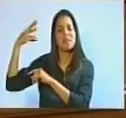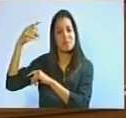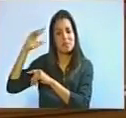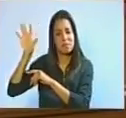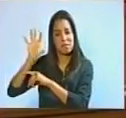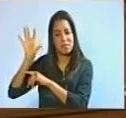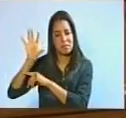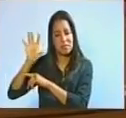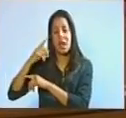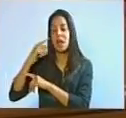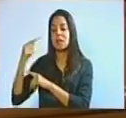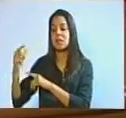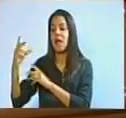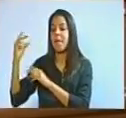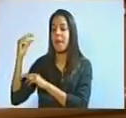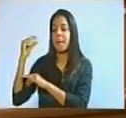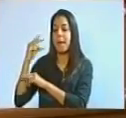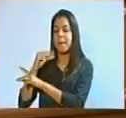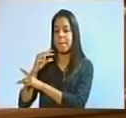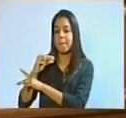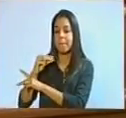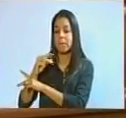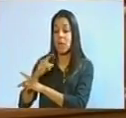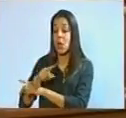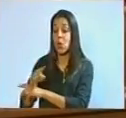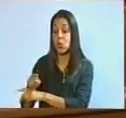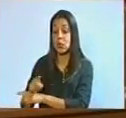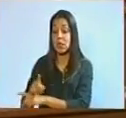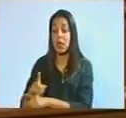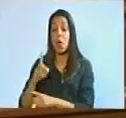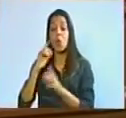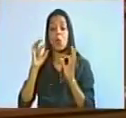y nos decía, tienen que cuidar la difusión,